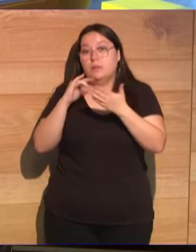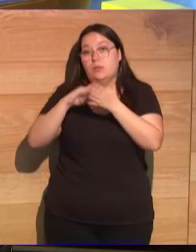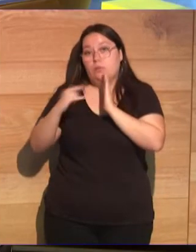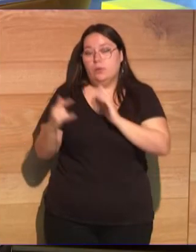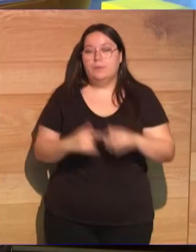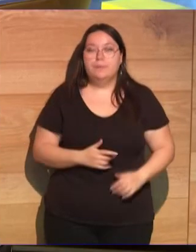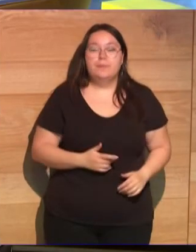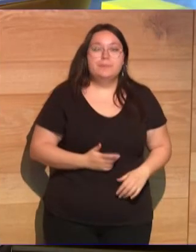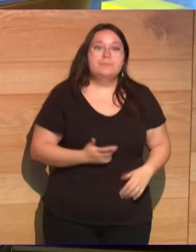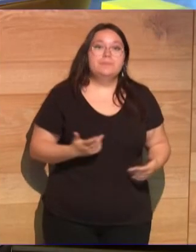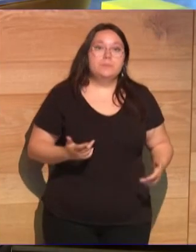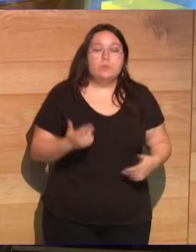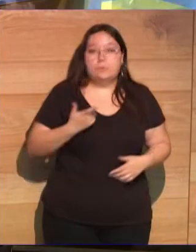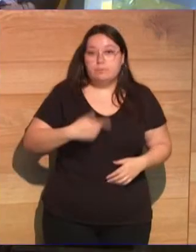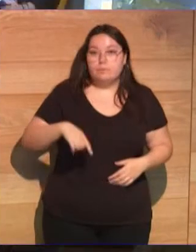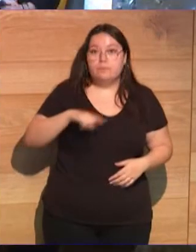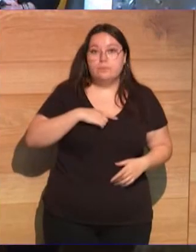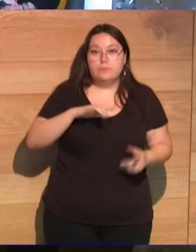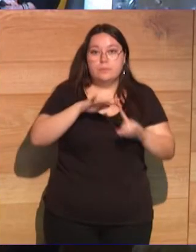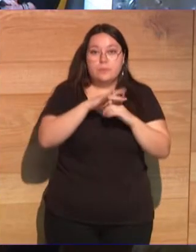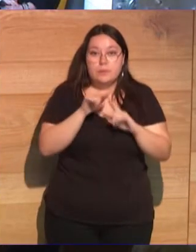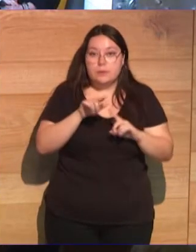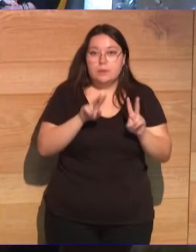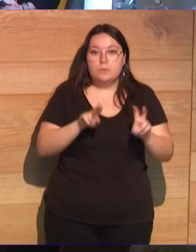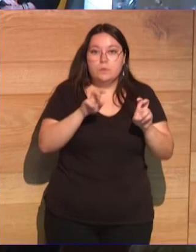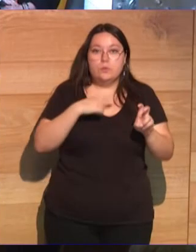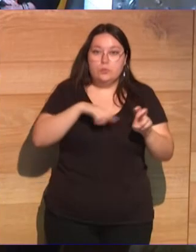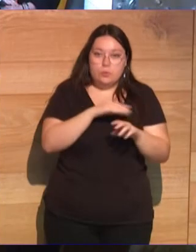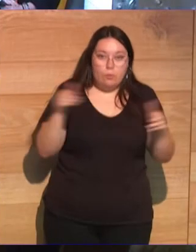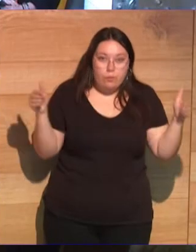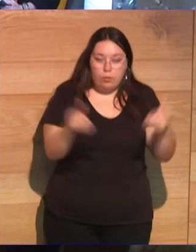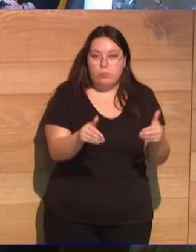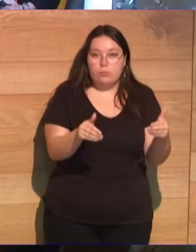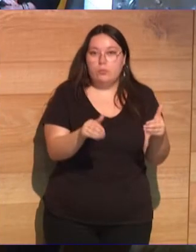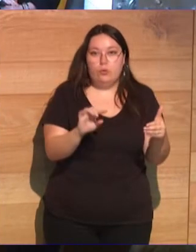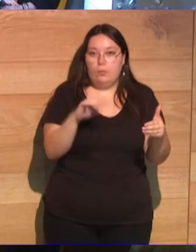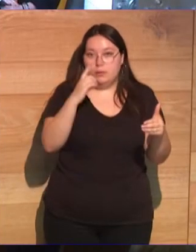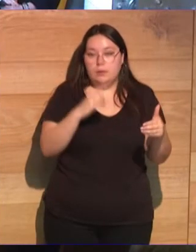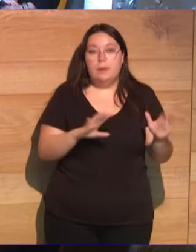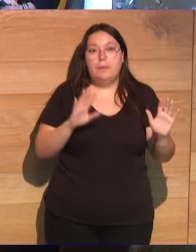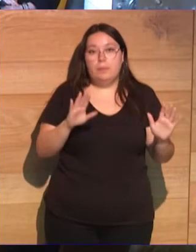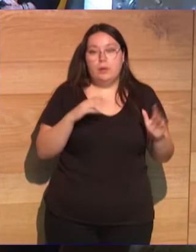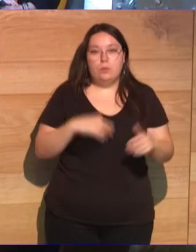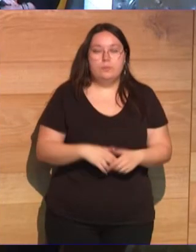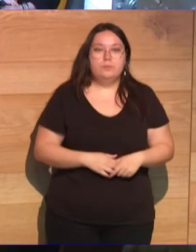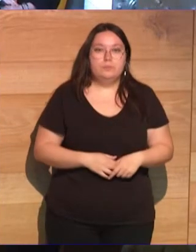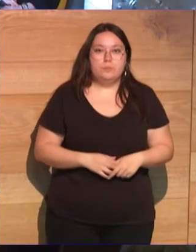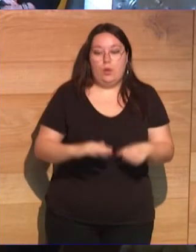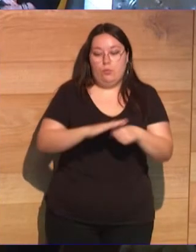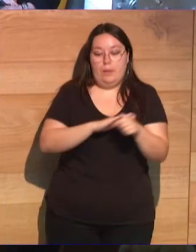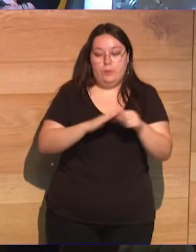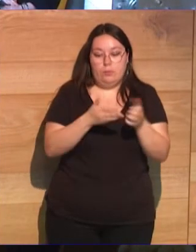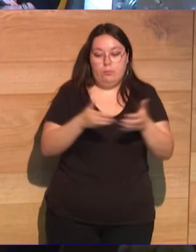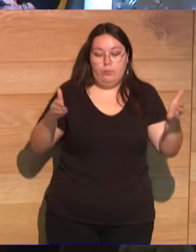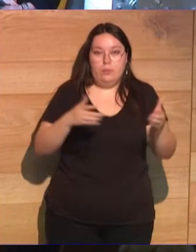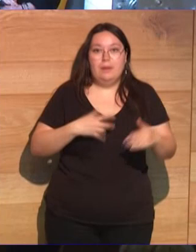tanto, creo que en nuestro caso en ese tema es lo que estamos incidiendo más, pero claro, se abre un campo donde luego